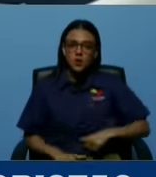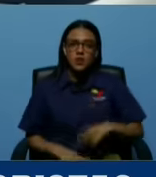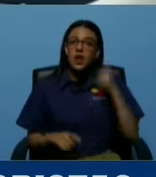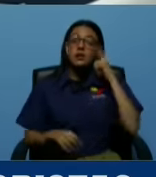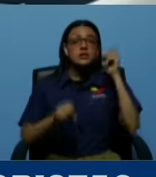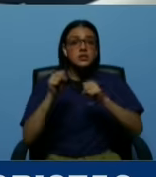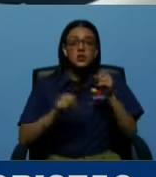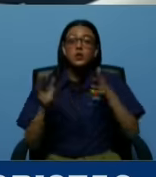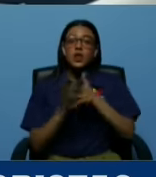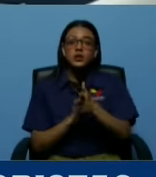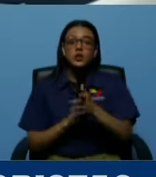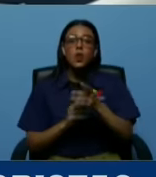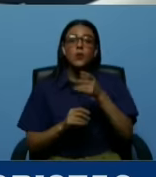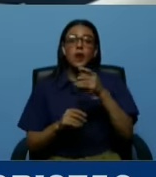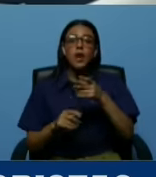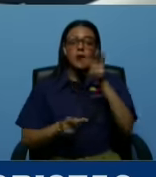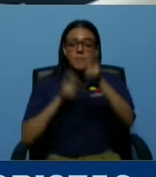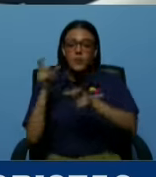políticos vinculados a la extrema derecha.